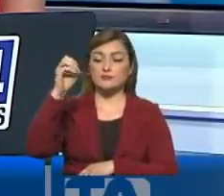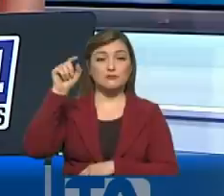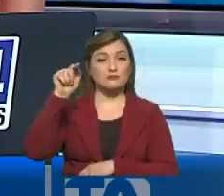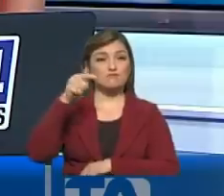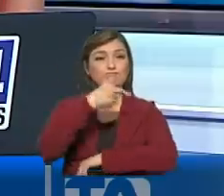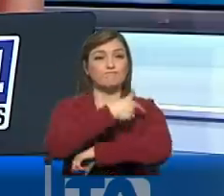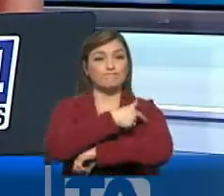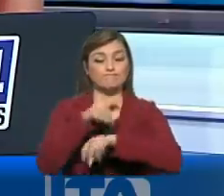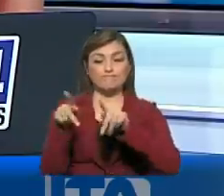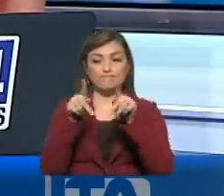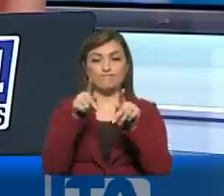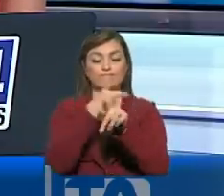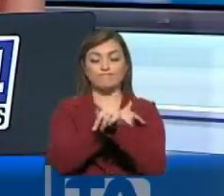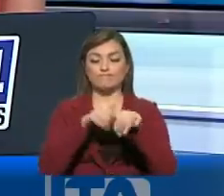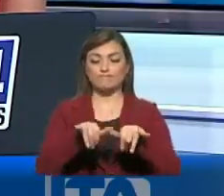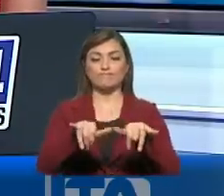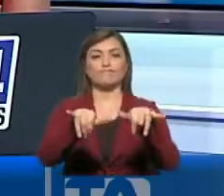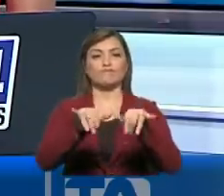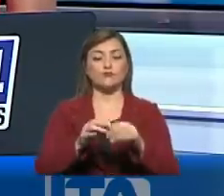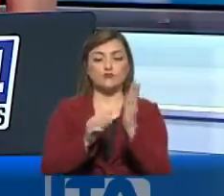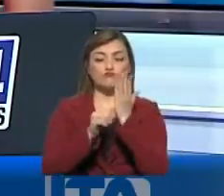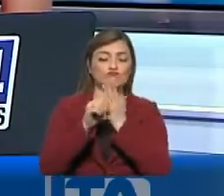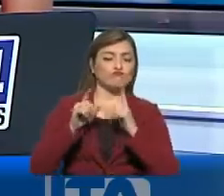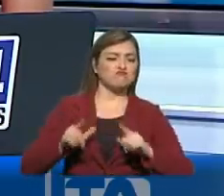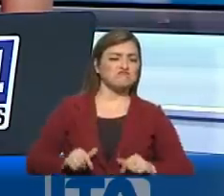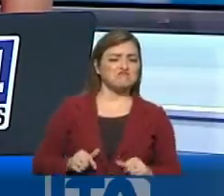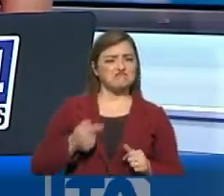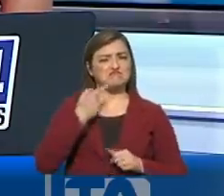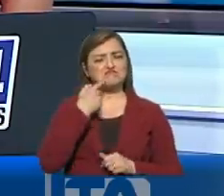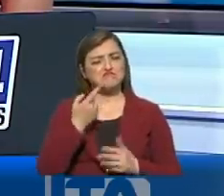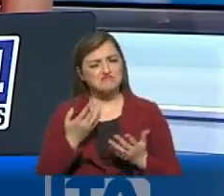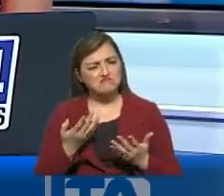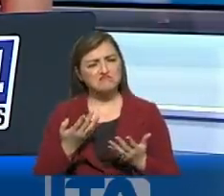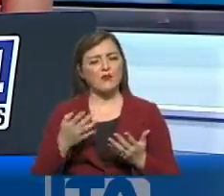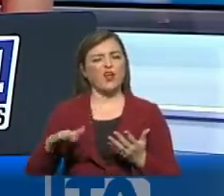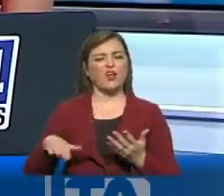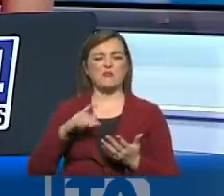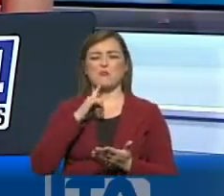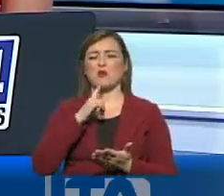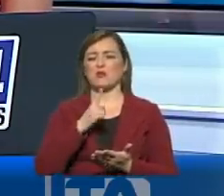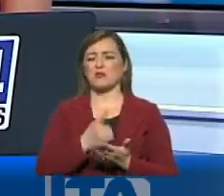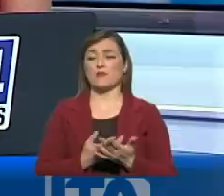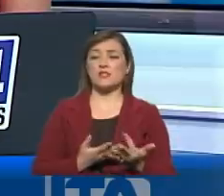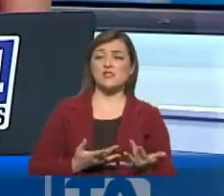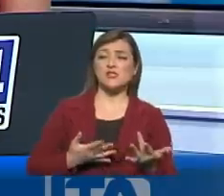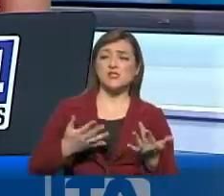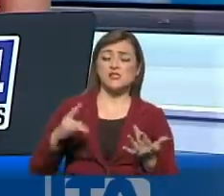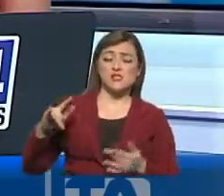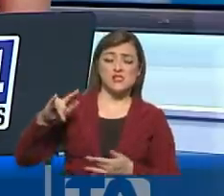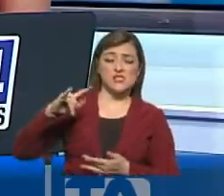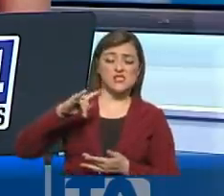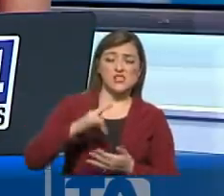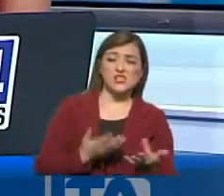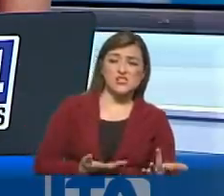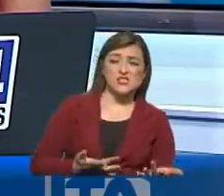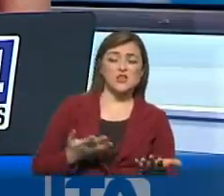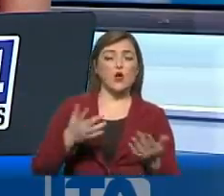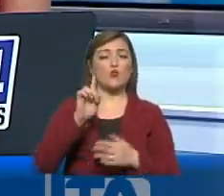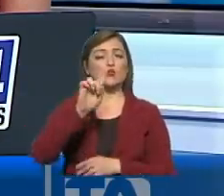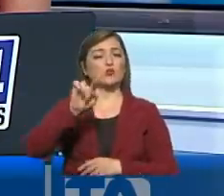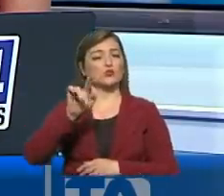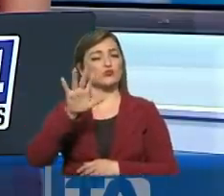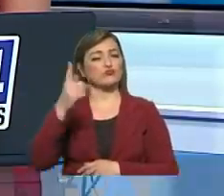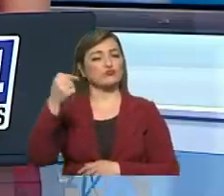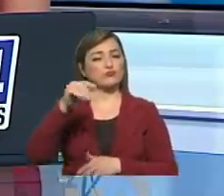continuar con el plan de vacunación. El ministro de Salud reconoce que hubo un retraso en la llegada de 1.5 millones de dosis